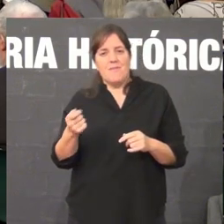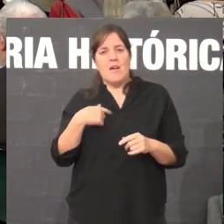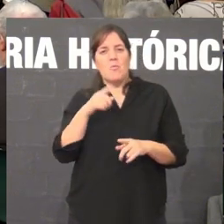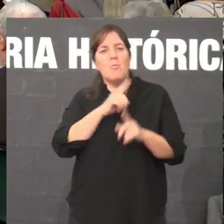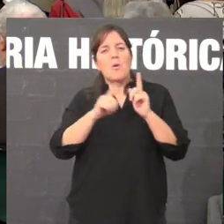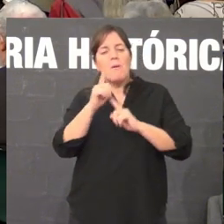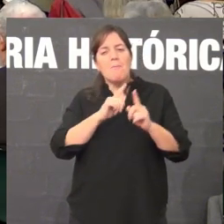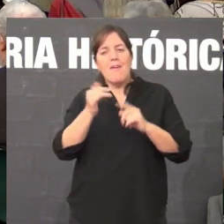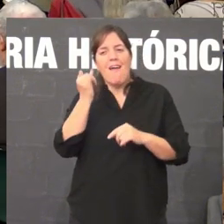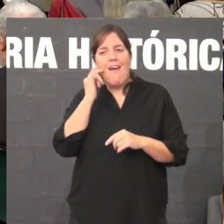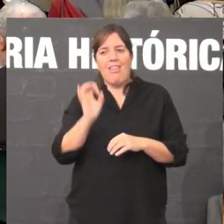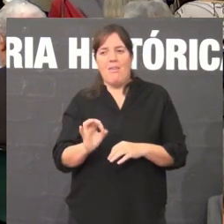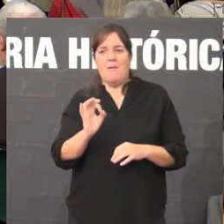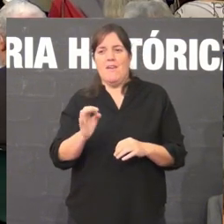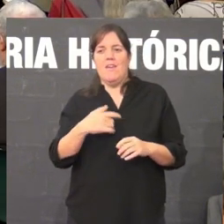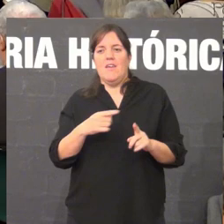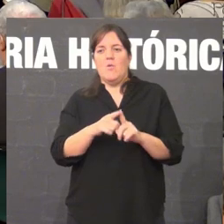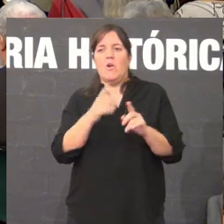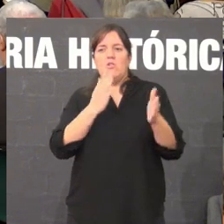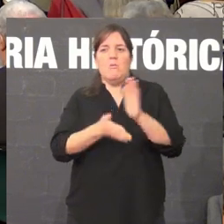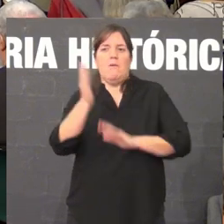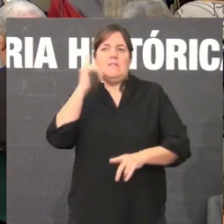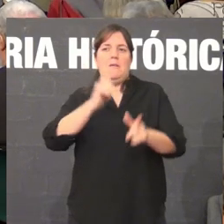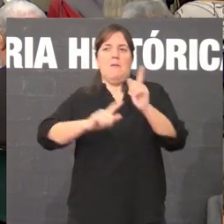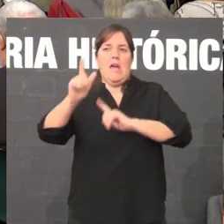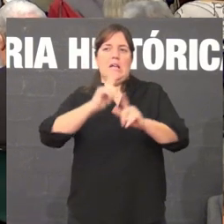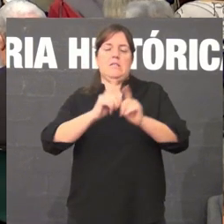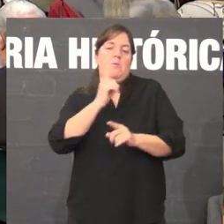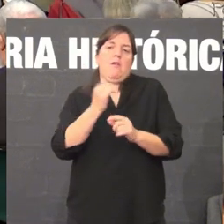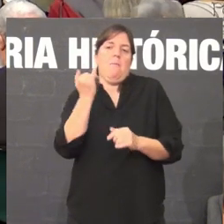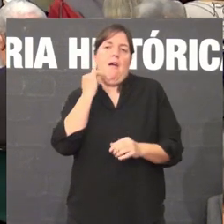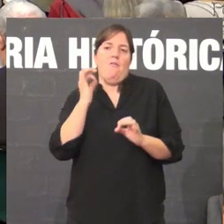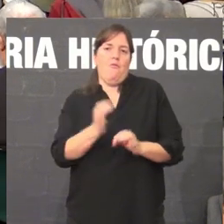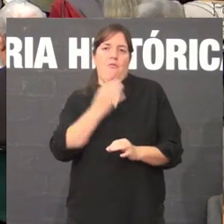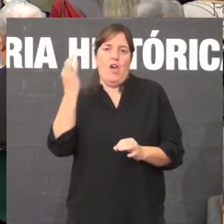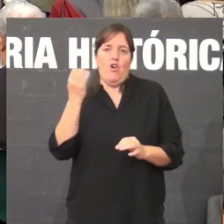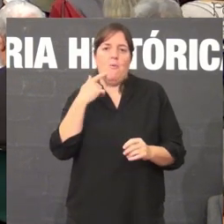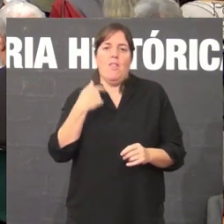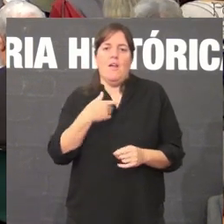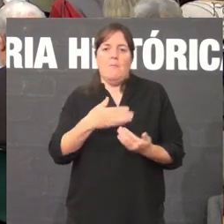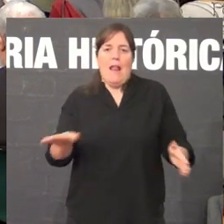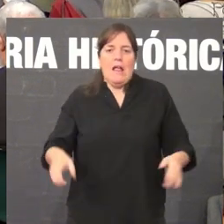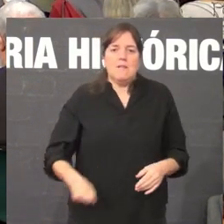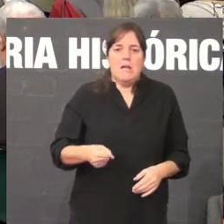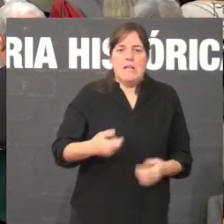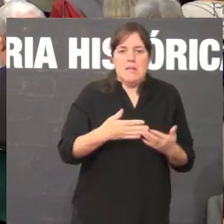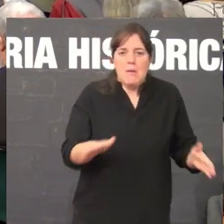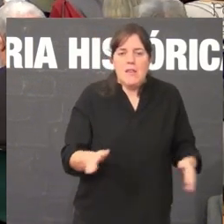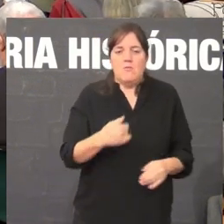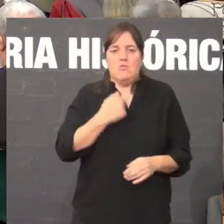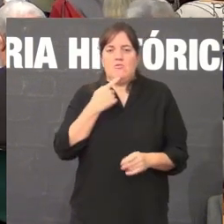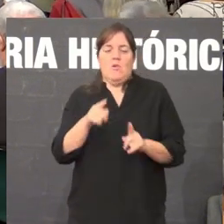Algún probleminha sempre tem que haber. Isto é como cando es vas de viaxe, sabes que algún problema tem que haber, dices, que me perden as maletas, ese era o problema, non?